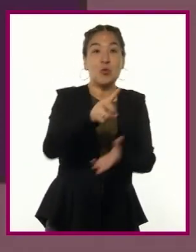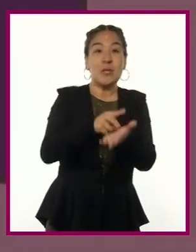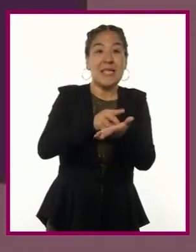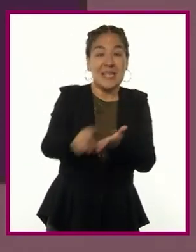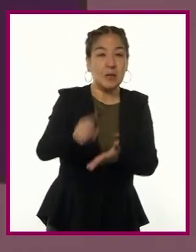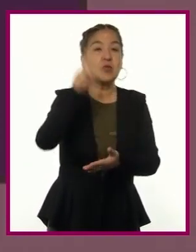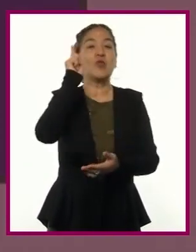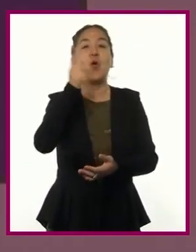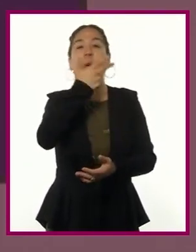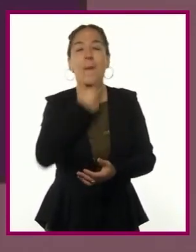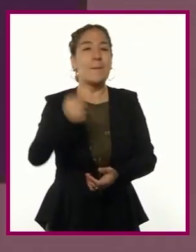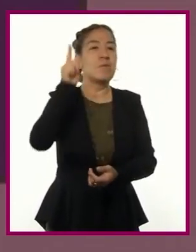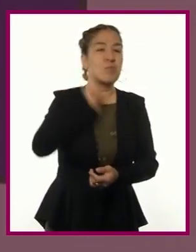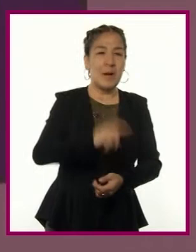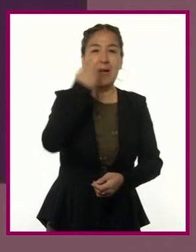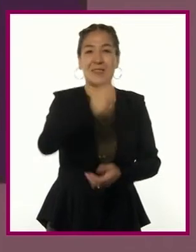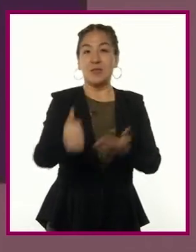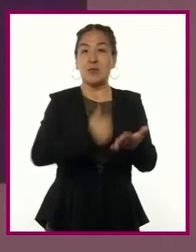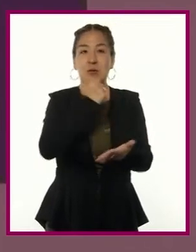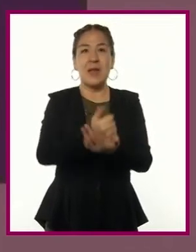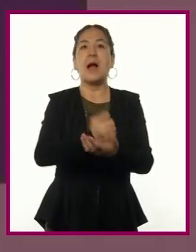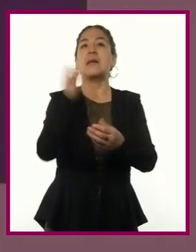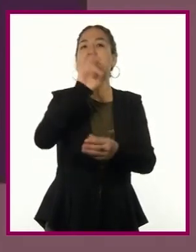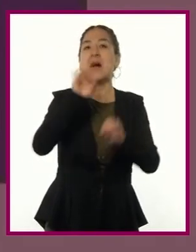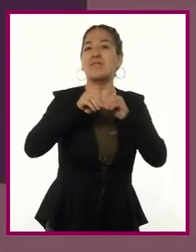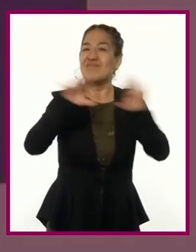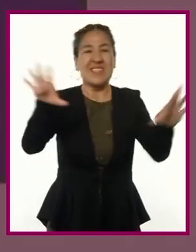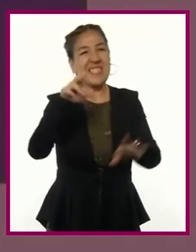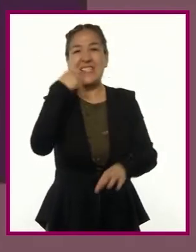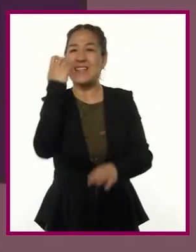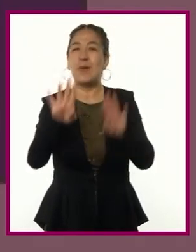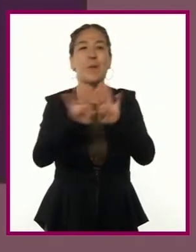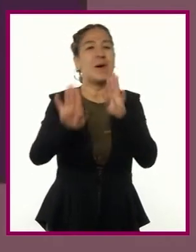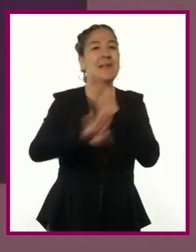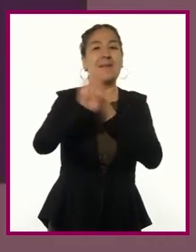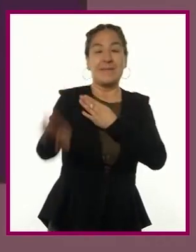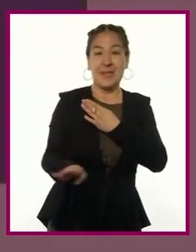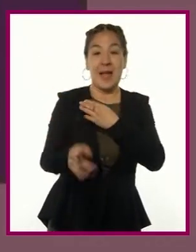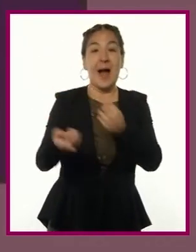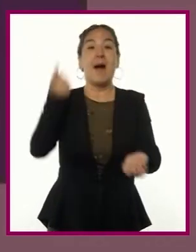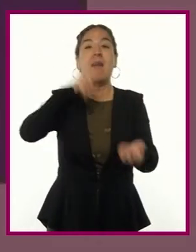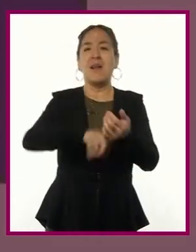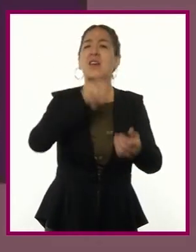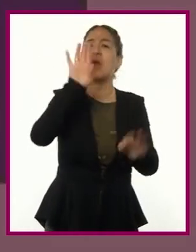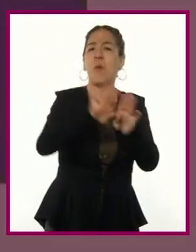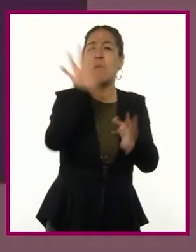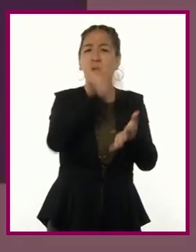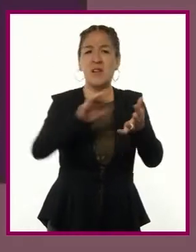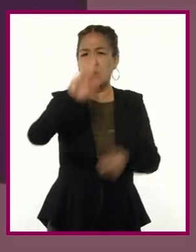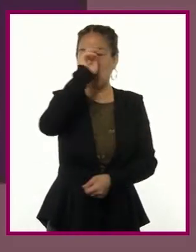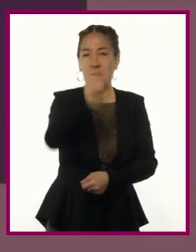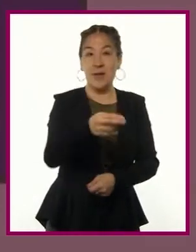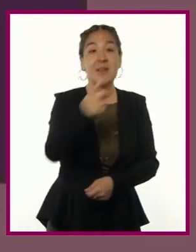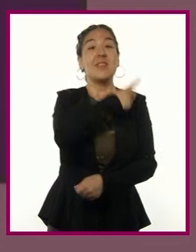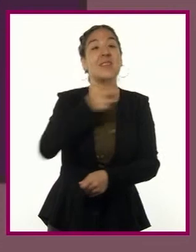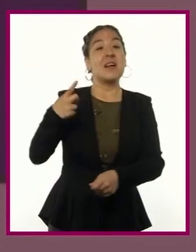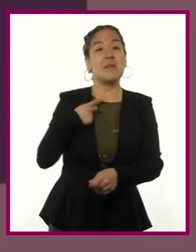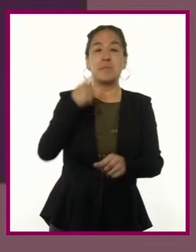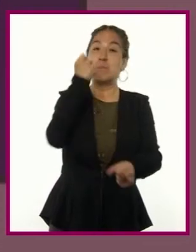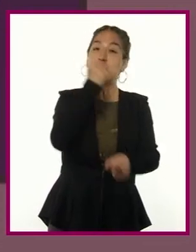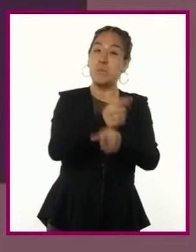ciudadano fuera difundido. Además, para leer los libros prohibidos, era necesario tener un permiso